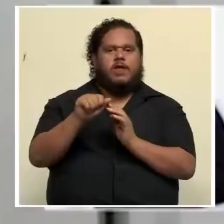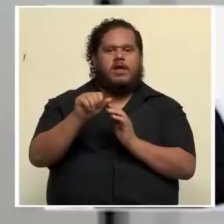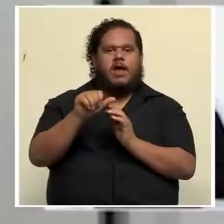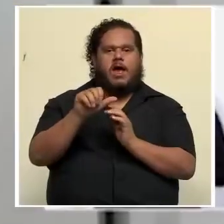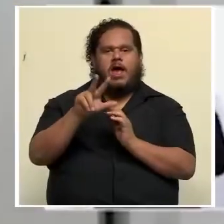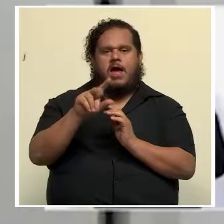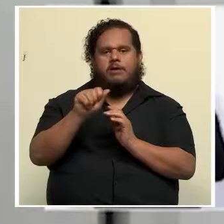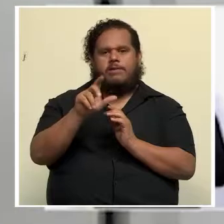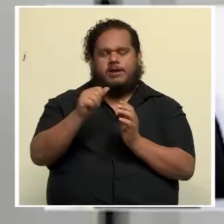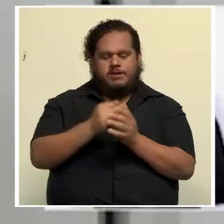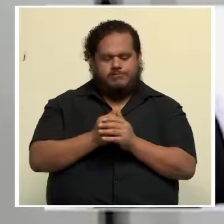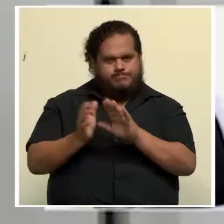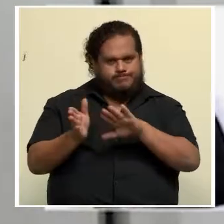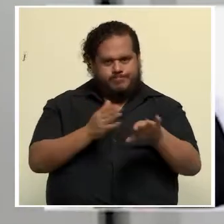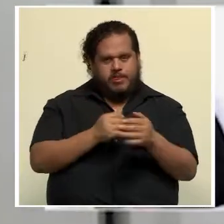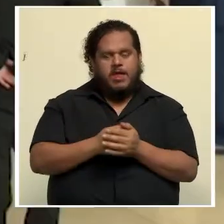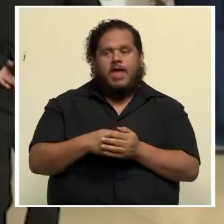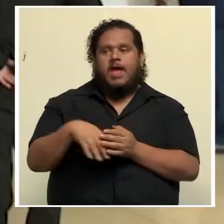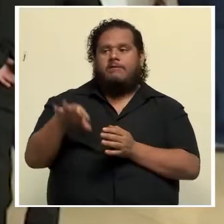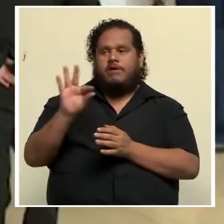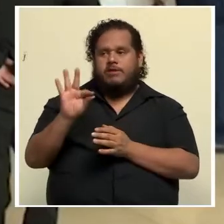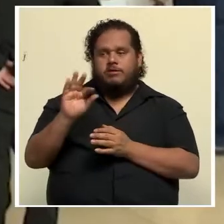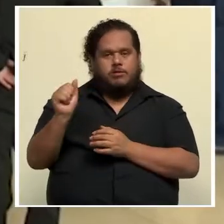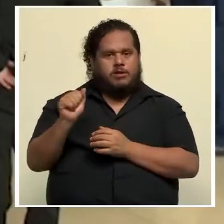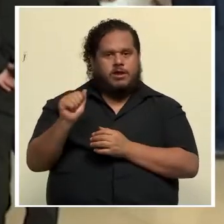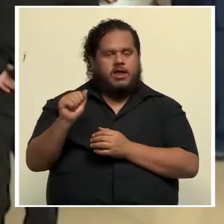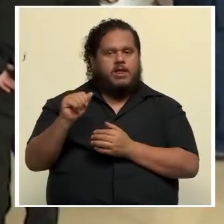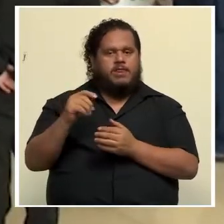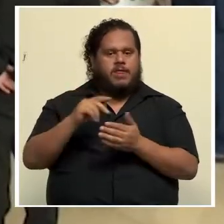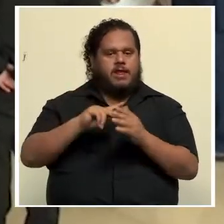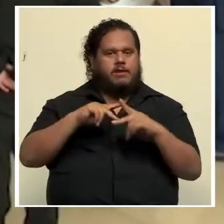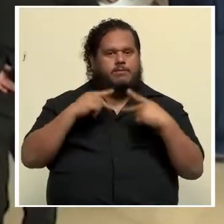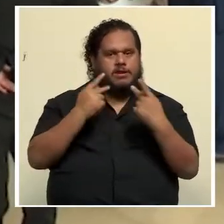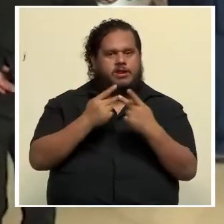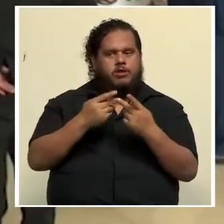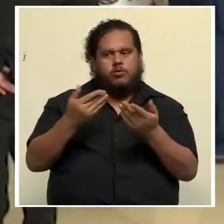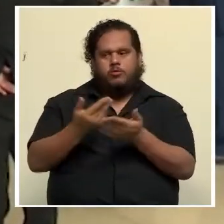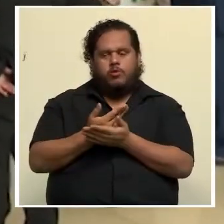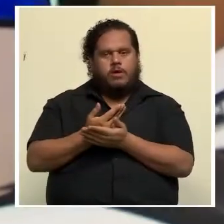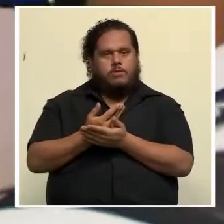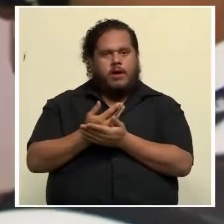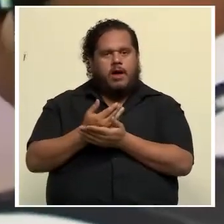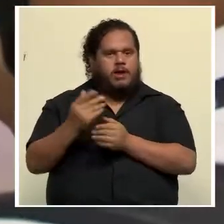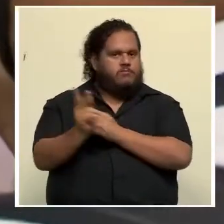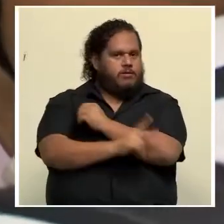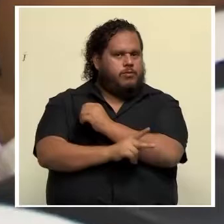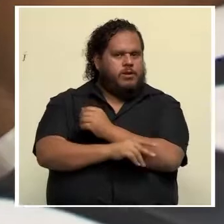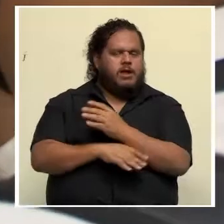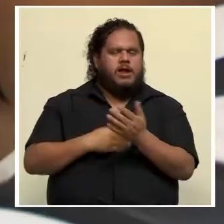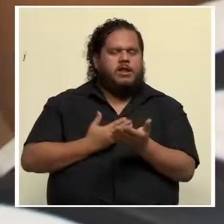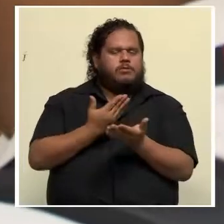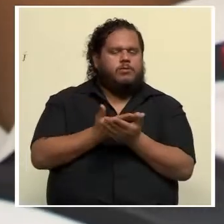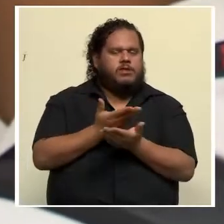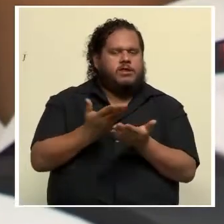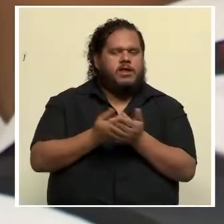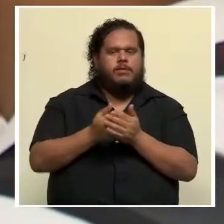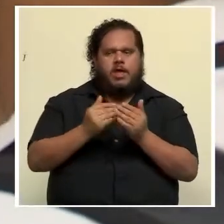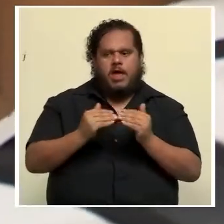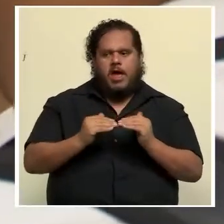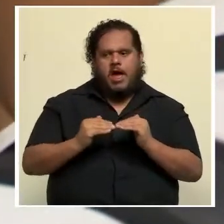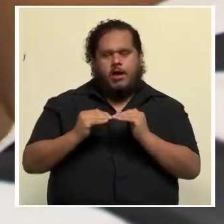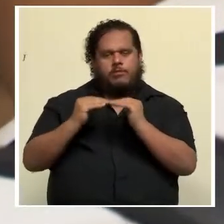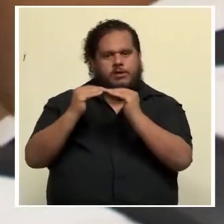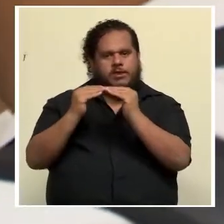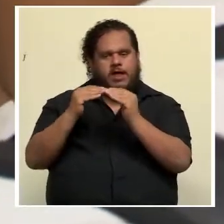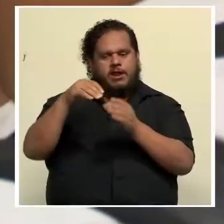de Fabricio Alvarado del partido Nueva República, las propuestas incluyen aumentar el ingreso de